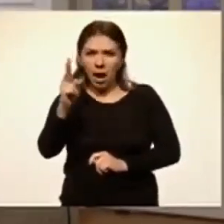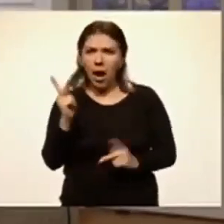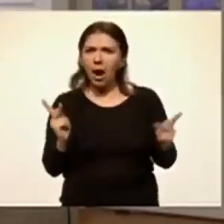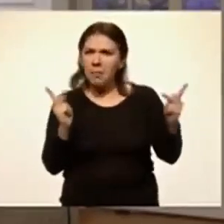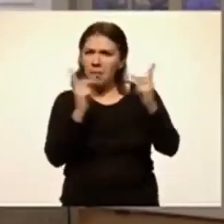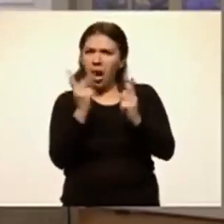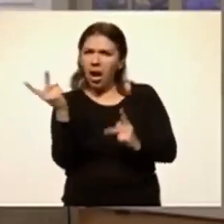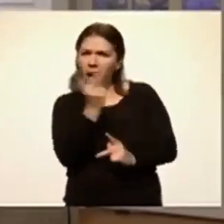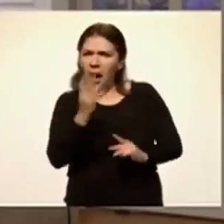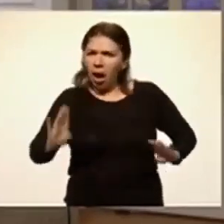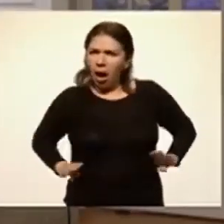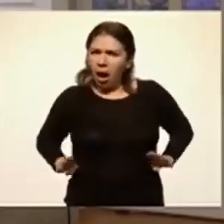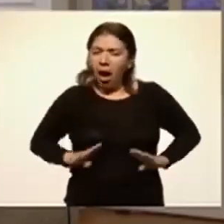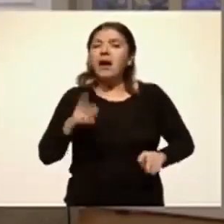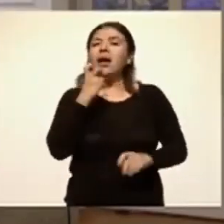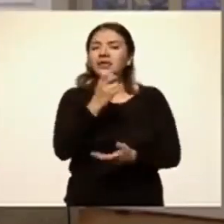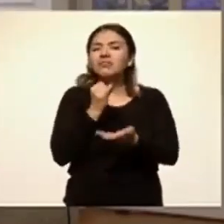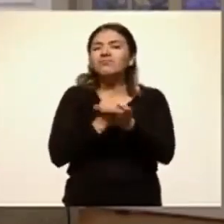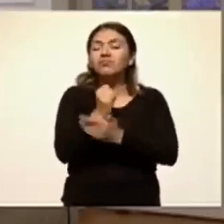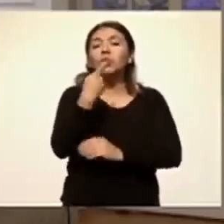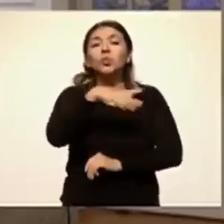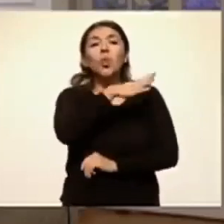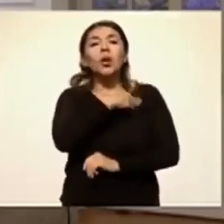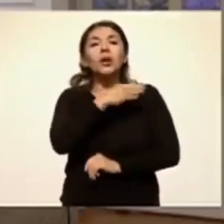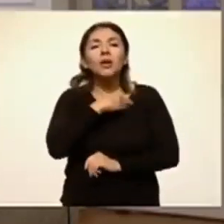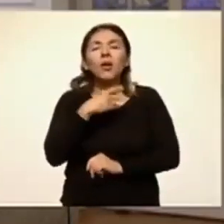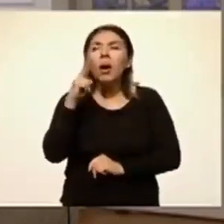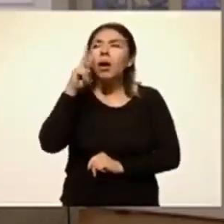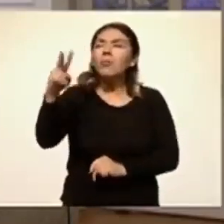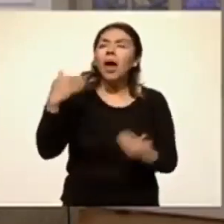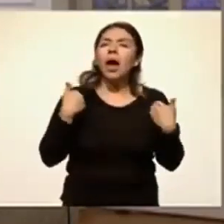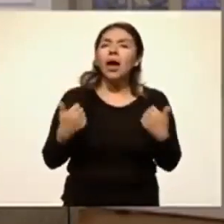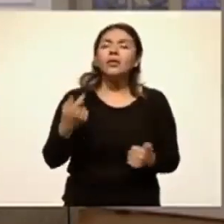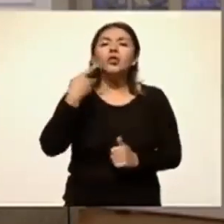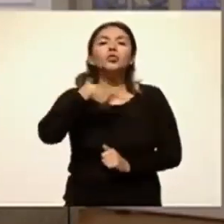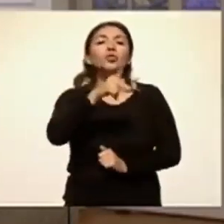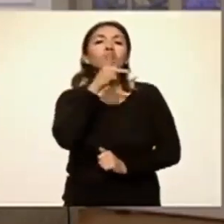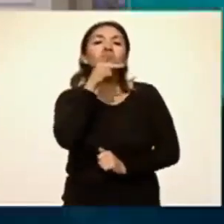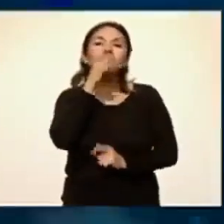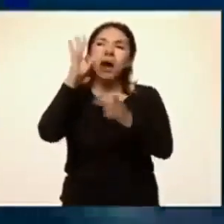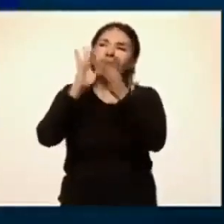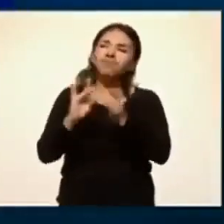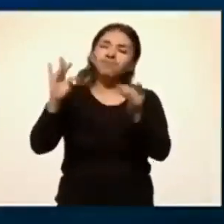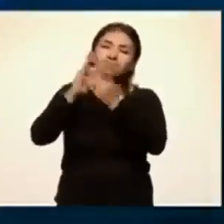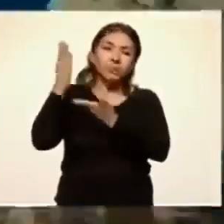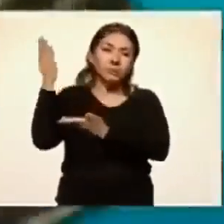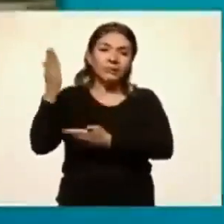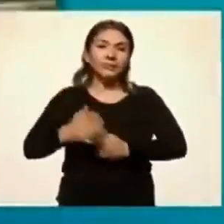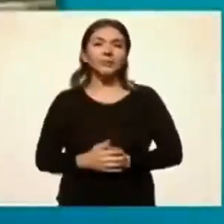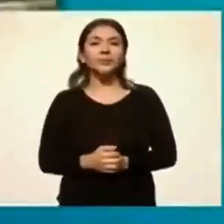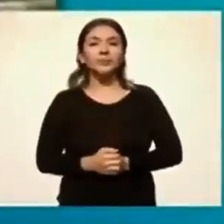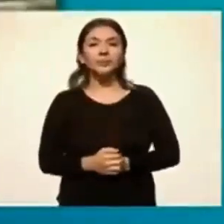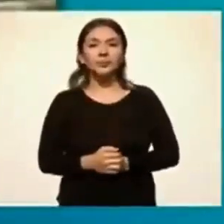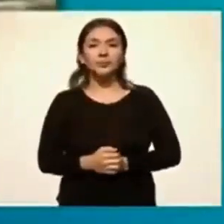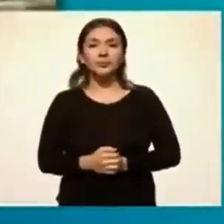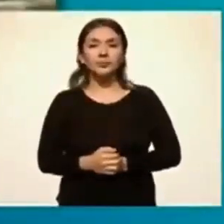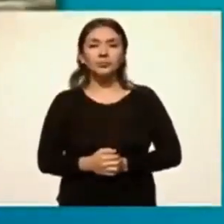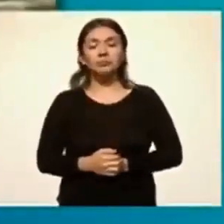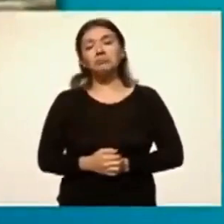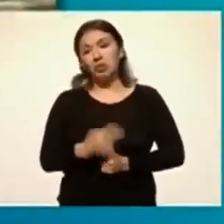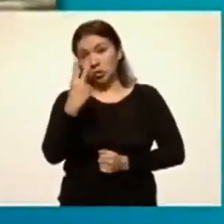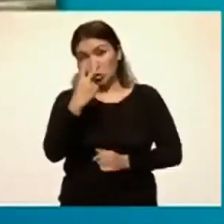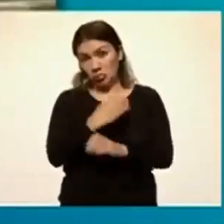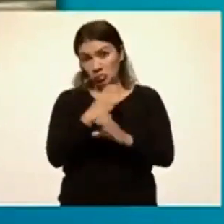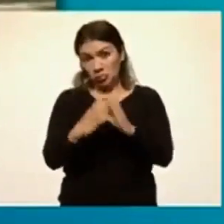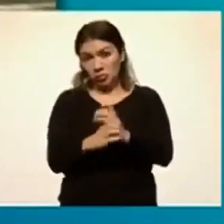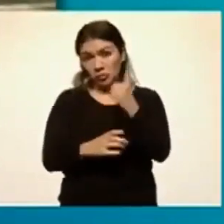ellos determina la manera en la que el hijo percibe y describe a su progenitor. Yo lo divido en 2